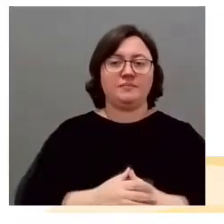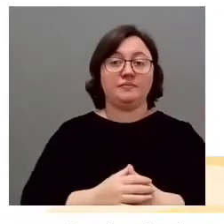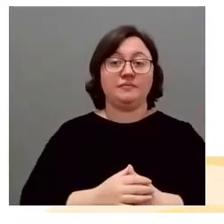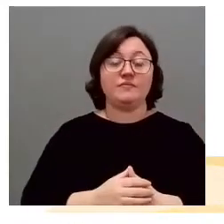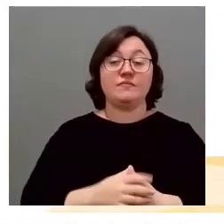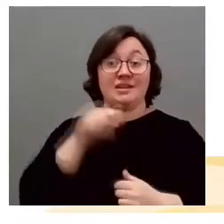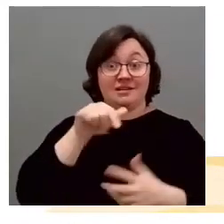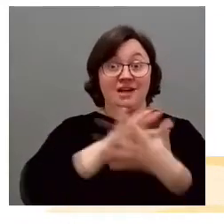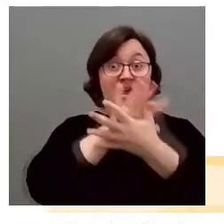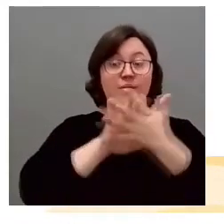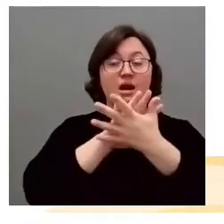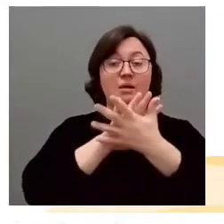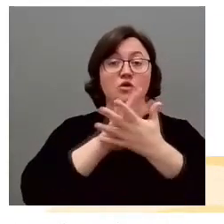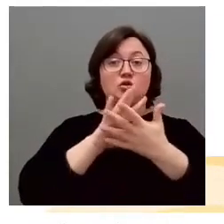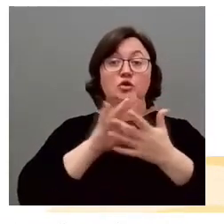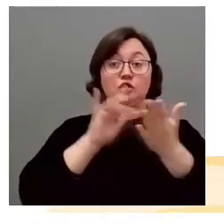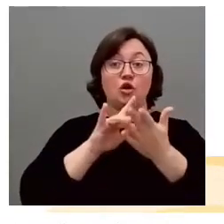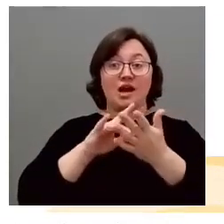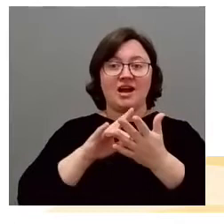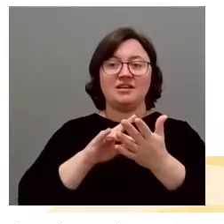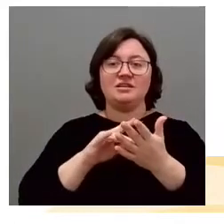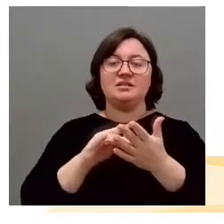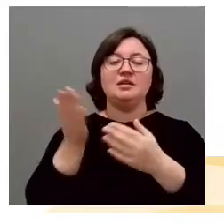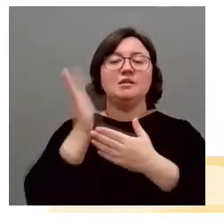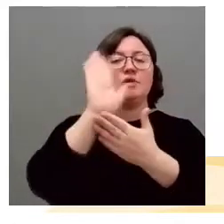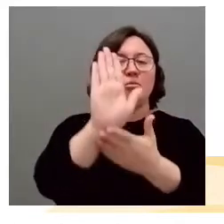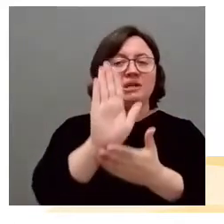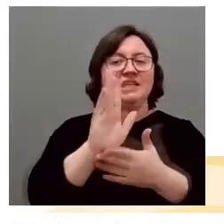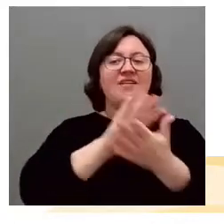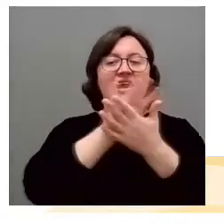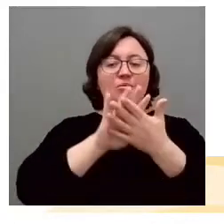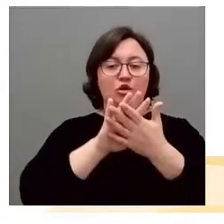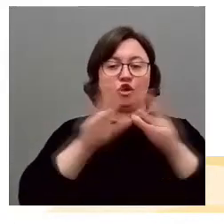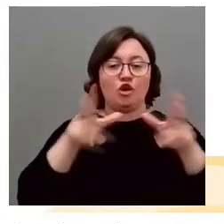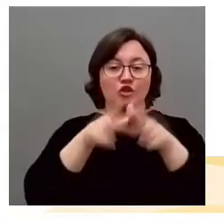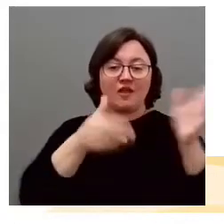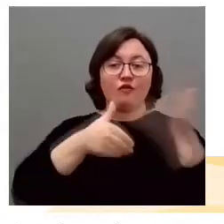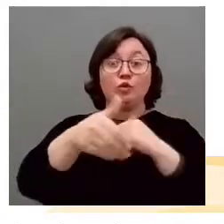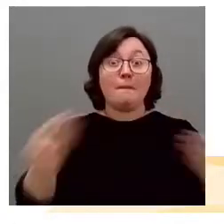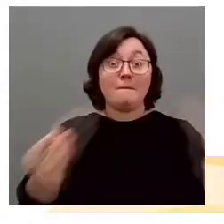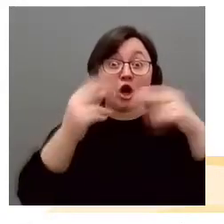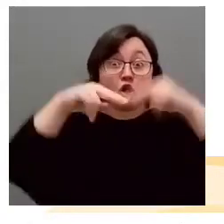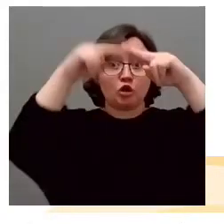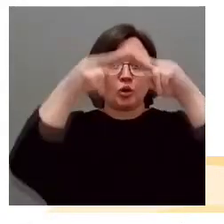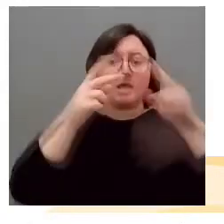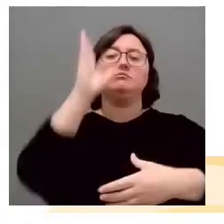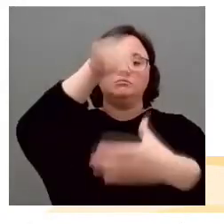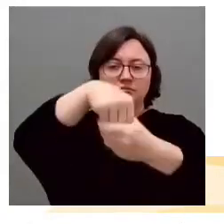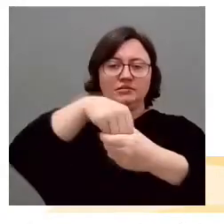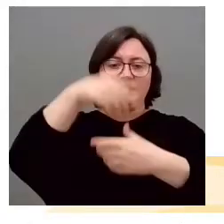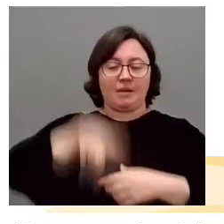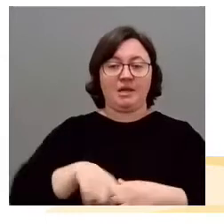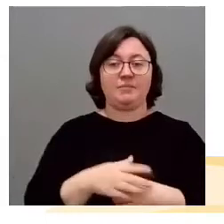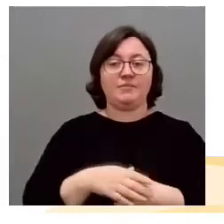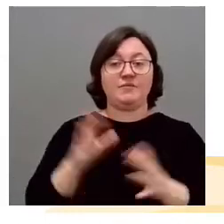eso hablamos cuando en la campaña proponemos construir ese futuro mejor. Ya en el manifiesto